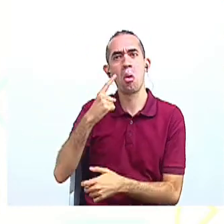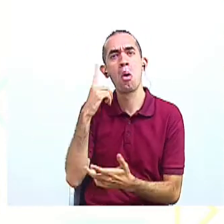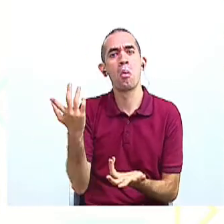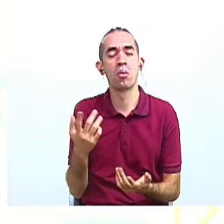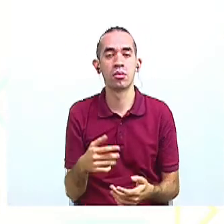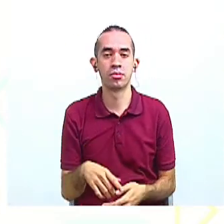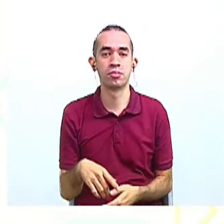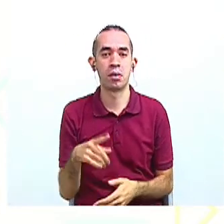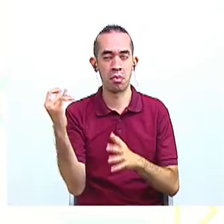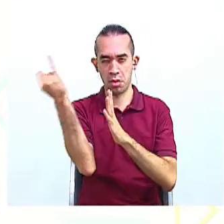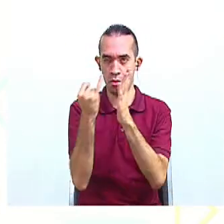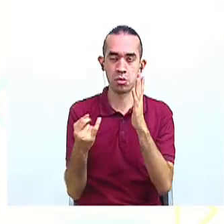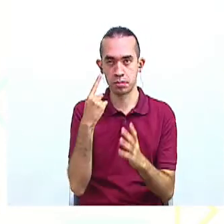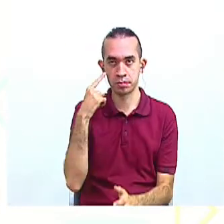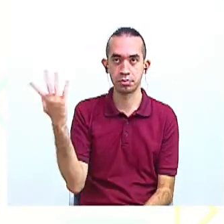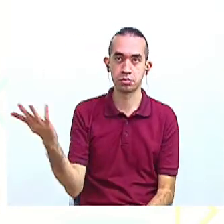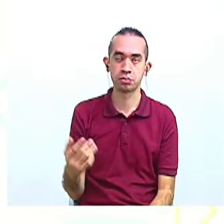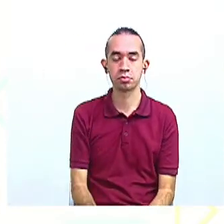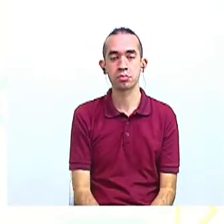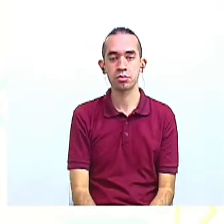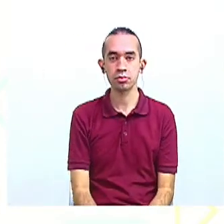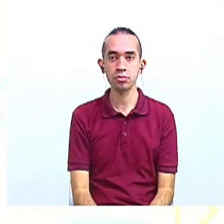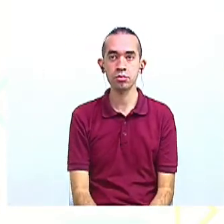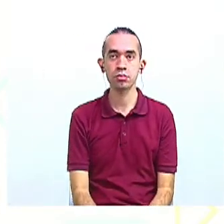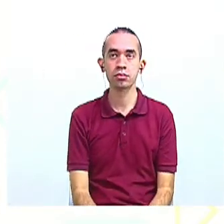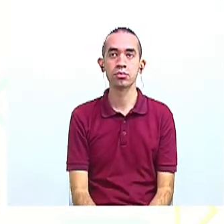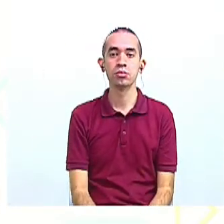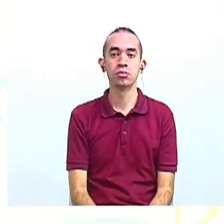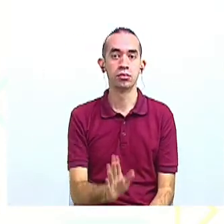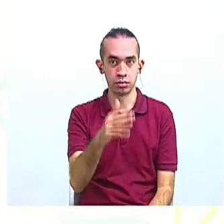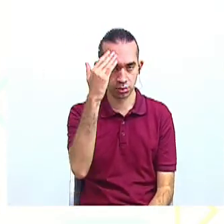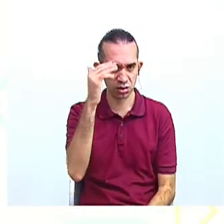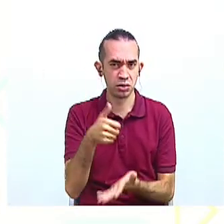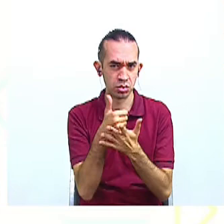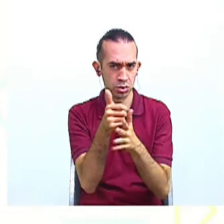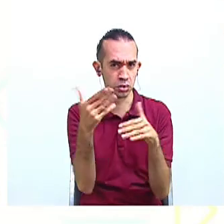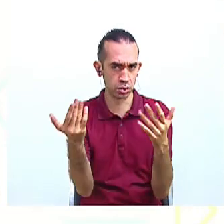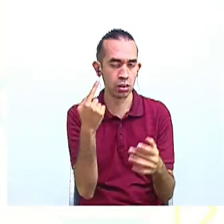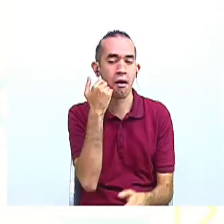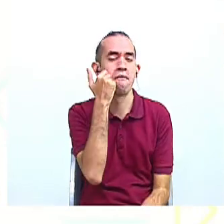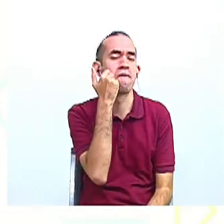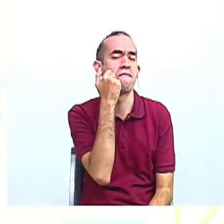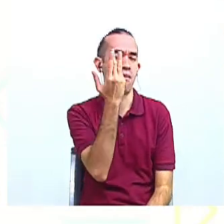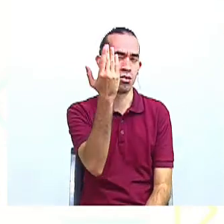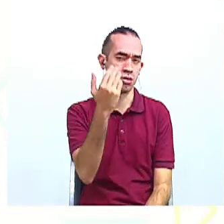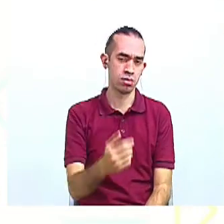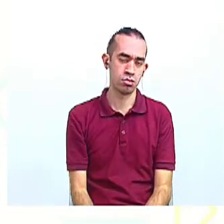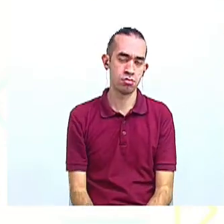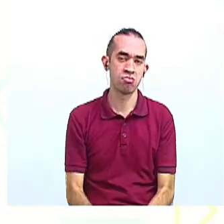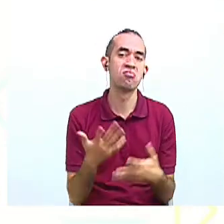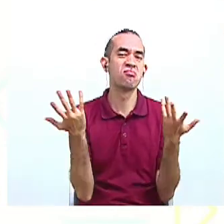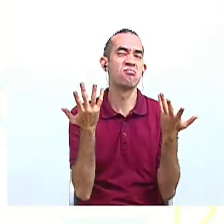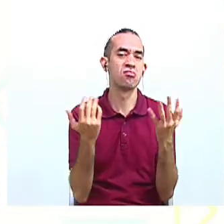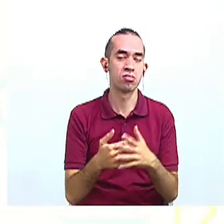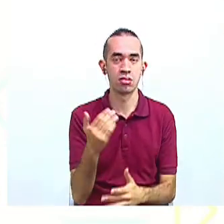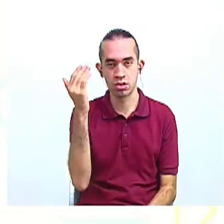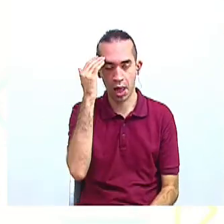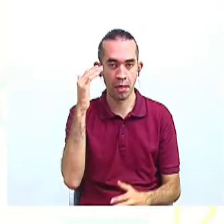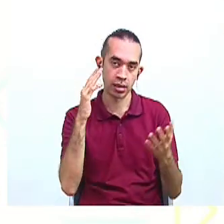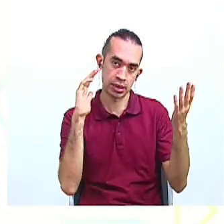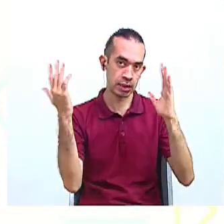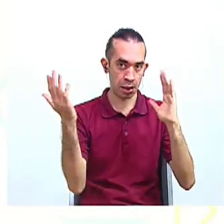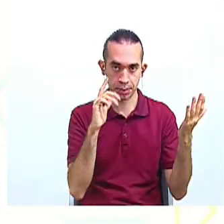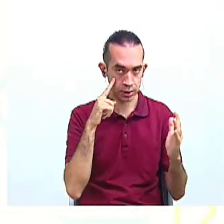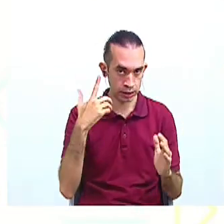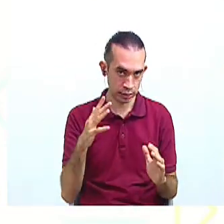de un gráfico o un dibujo. ¿Cómo le ayudamos? Muy fácil. Vamos a aplicar la semejanza